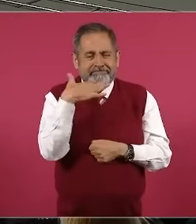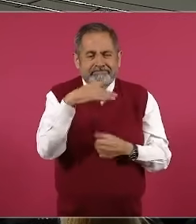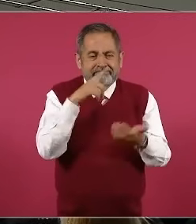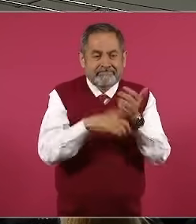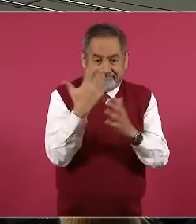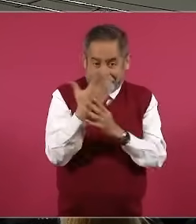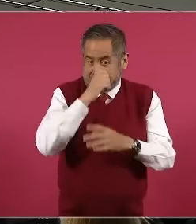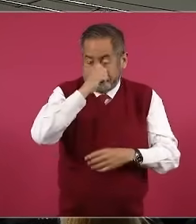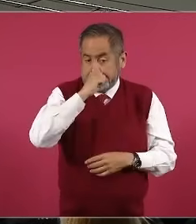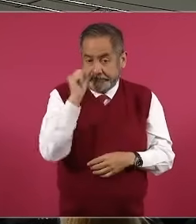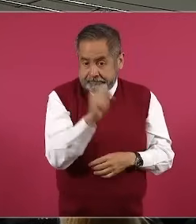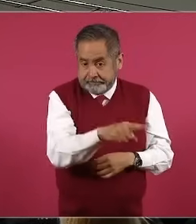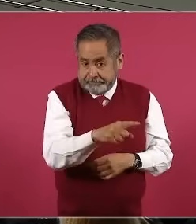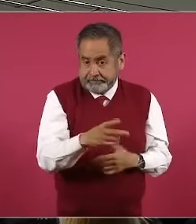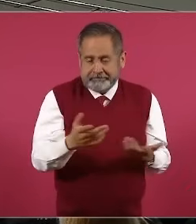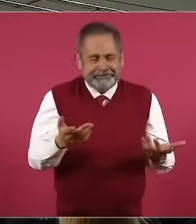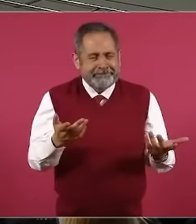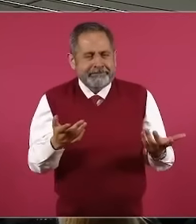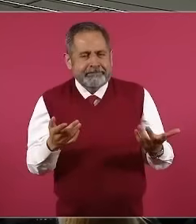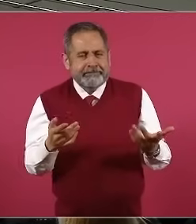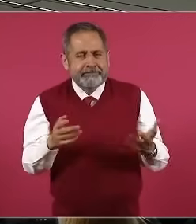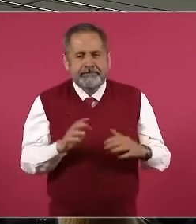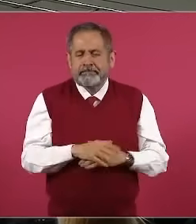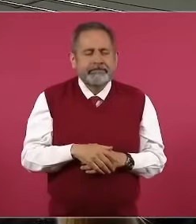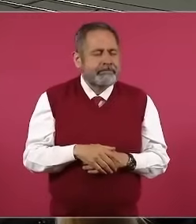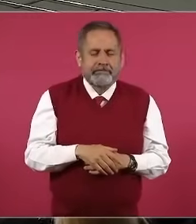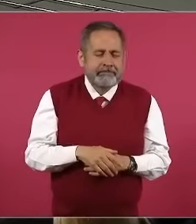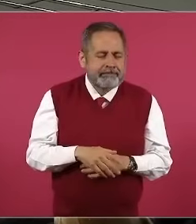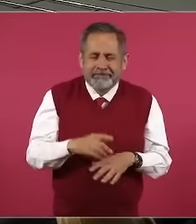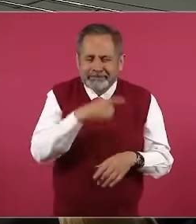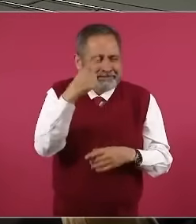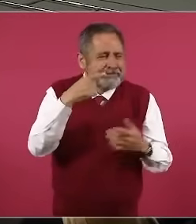Primero lo acusan.